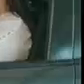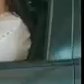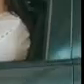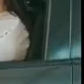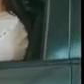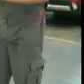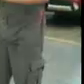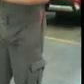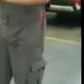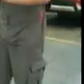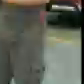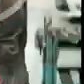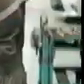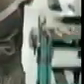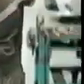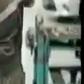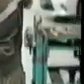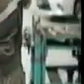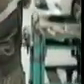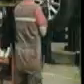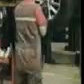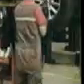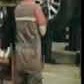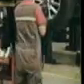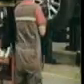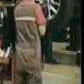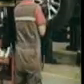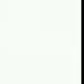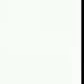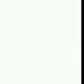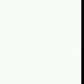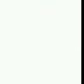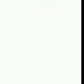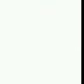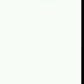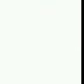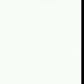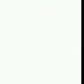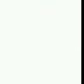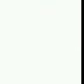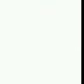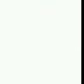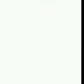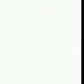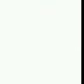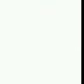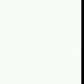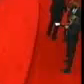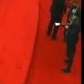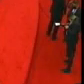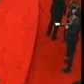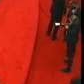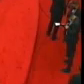Excel Talleres presenta los titulares en Noticiero Hechos, emisión estelar.